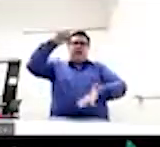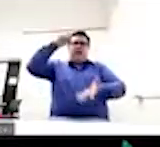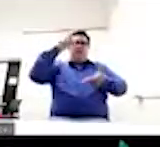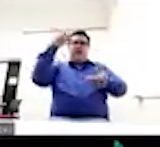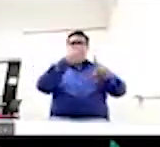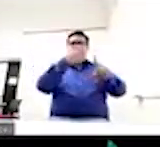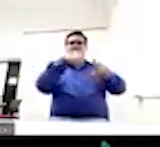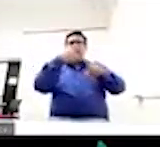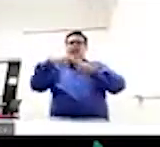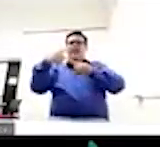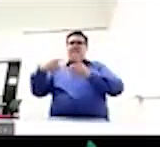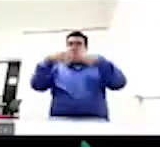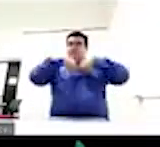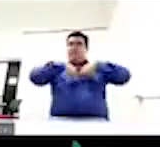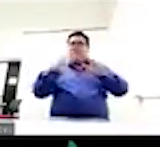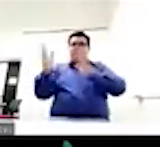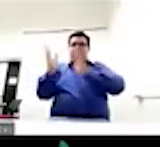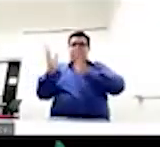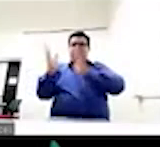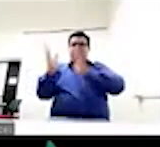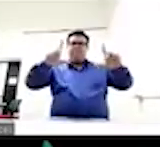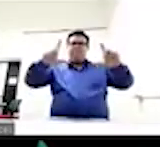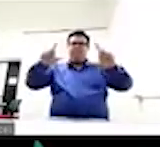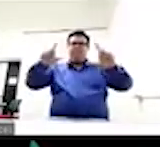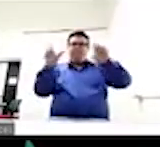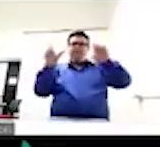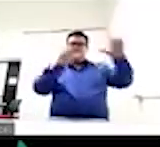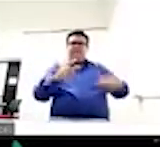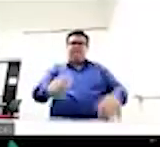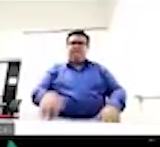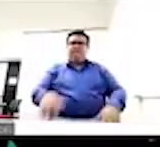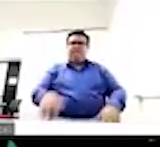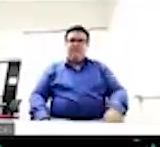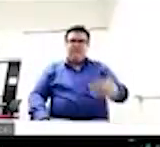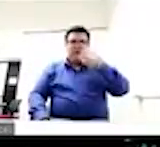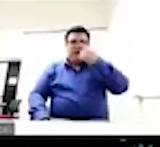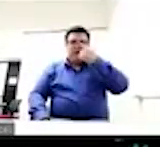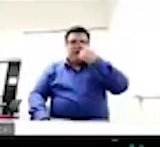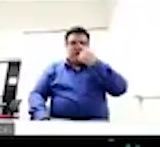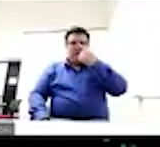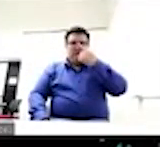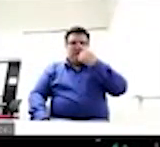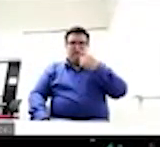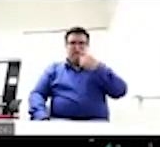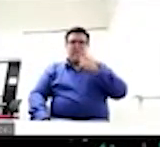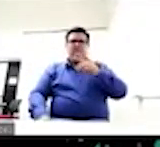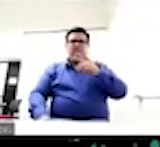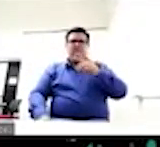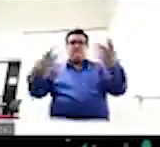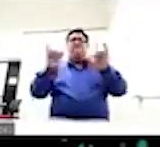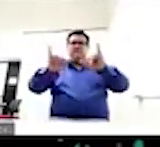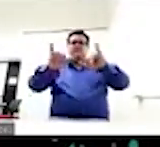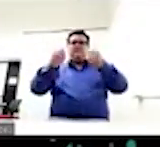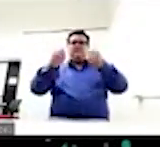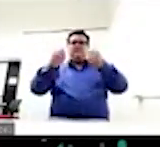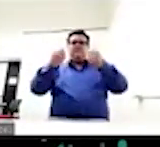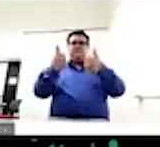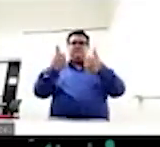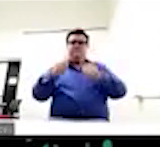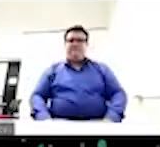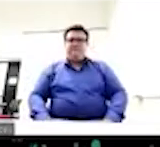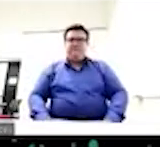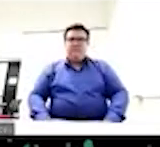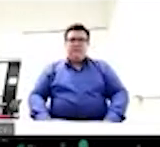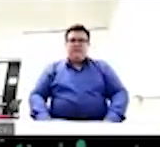Me gustaría que pasaras a la próxima imagen, por favor. A la próxima, esta.